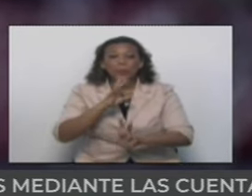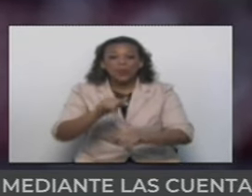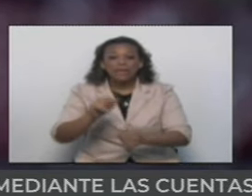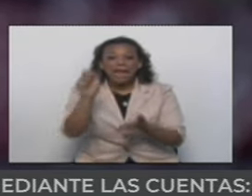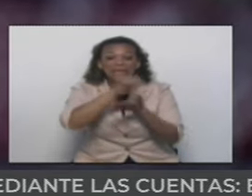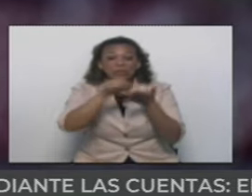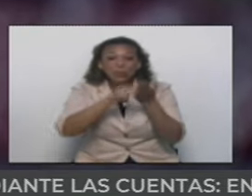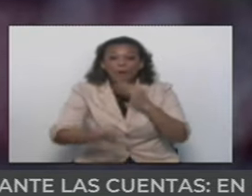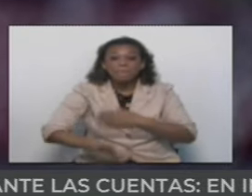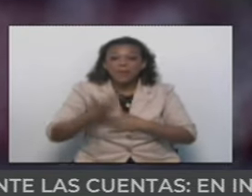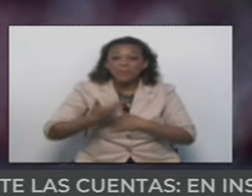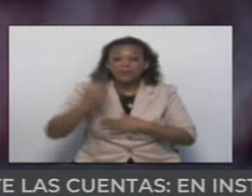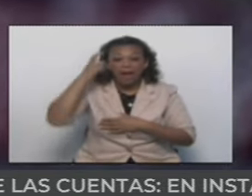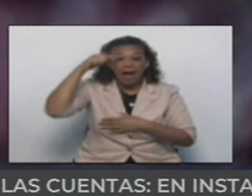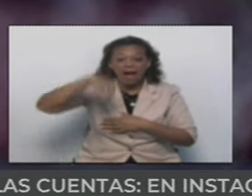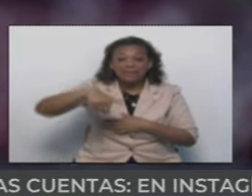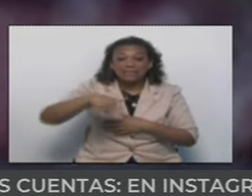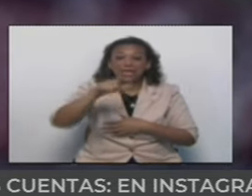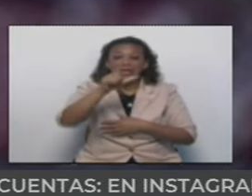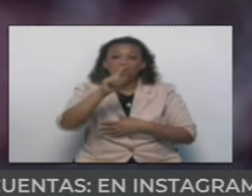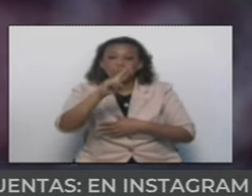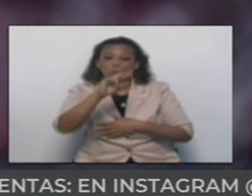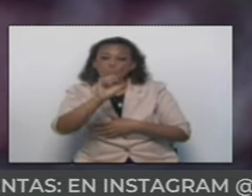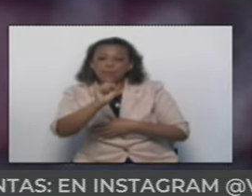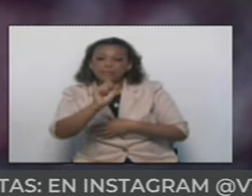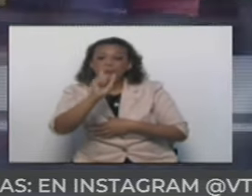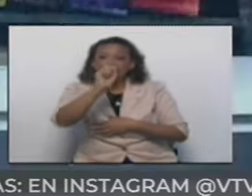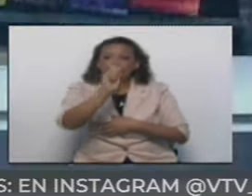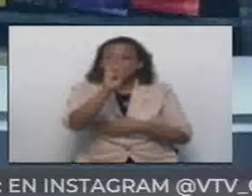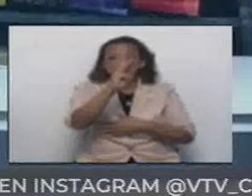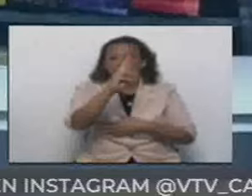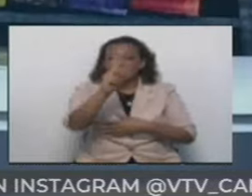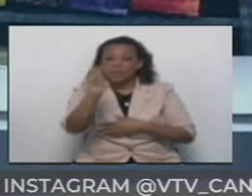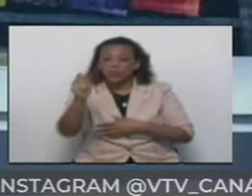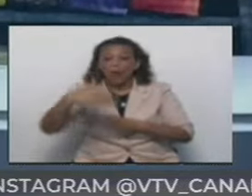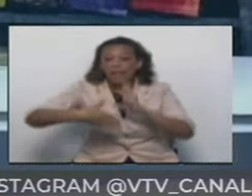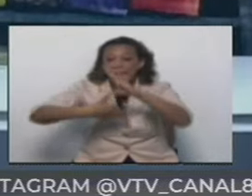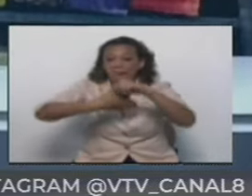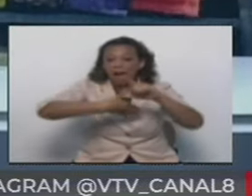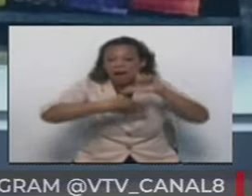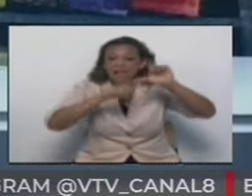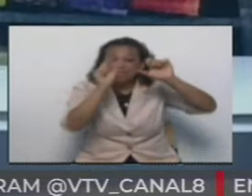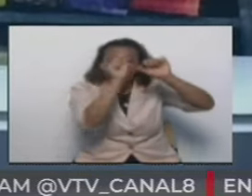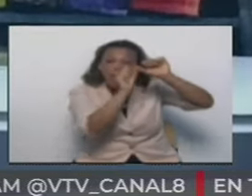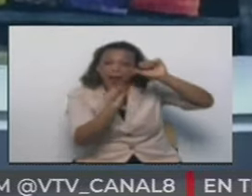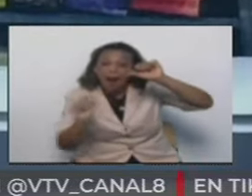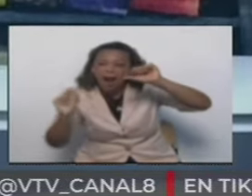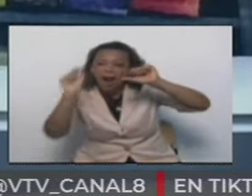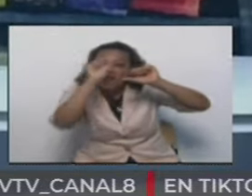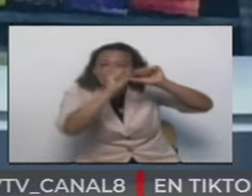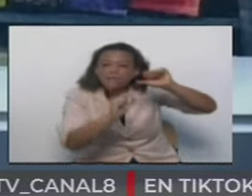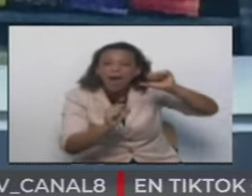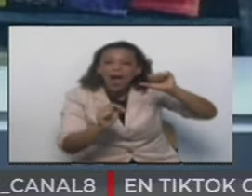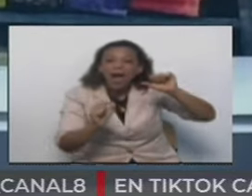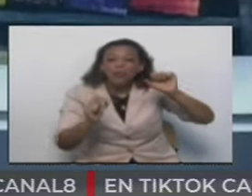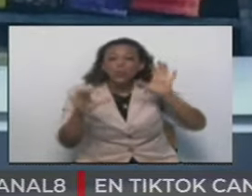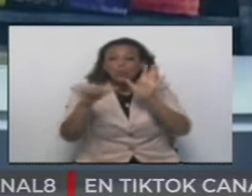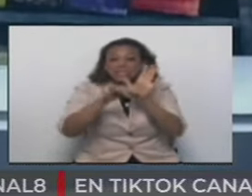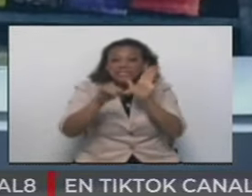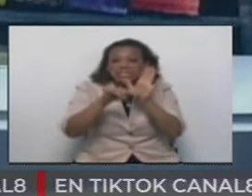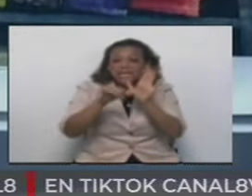escritor más importante que hay ahora en lo que llaman Latinoamérica, el Caribe, y nuestras